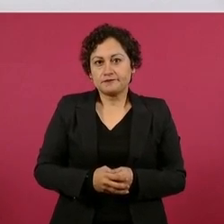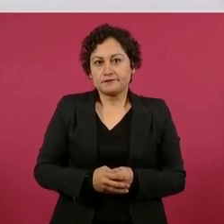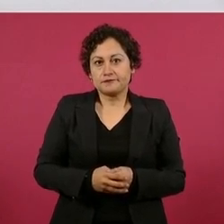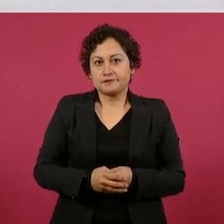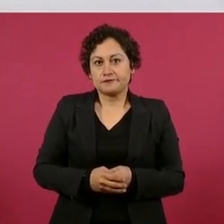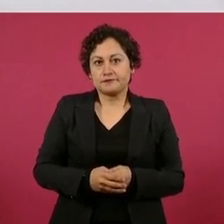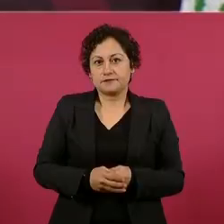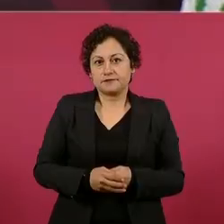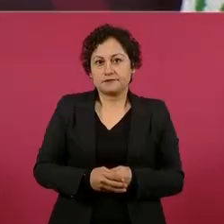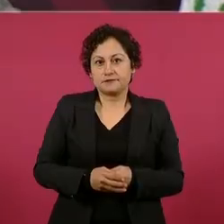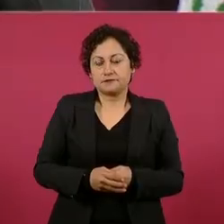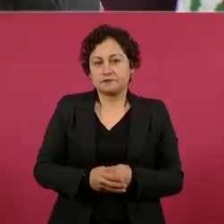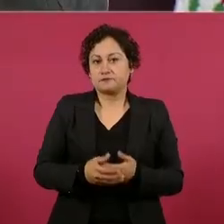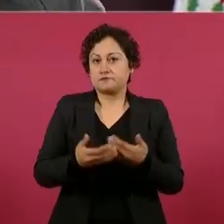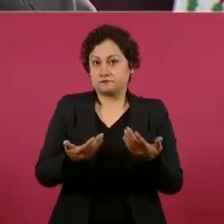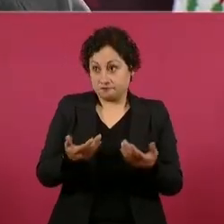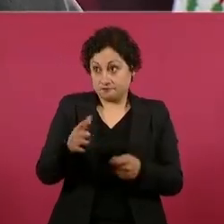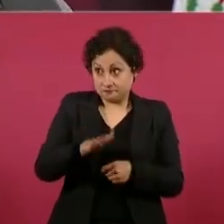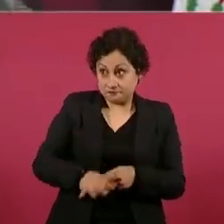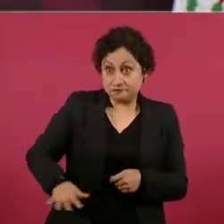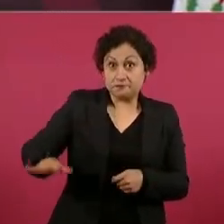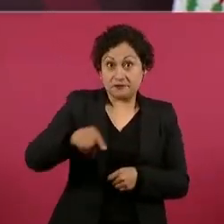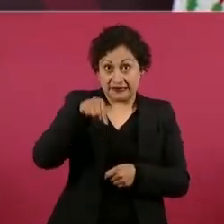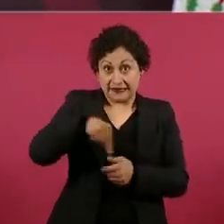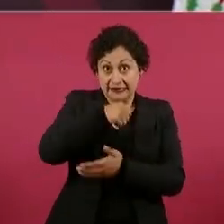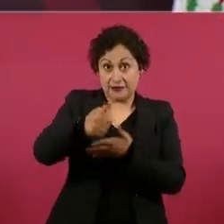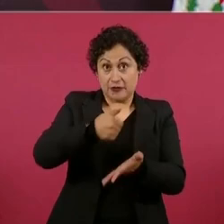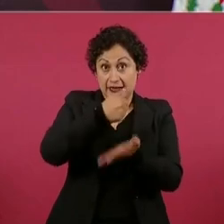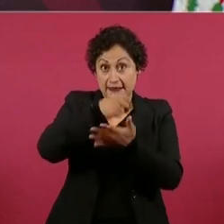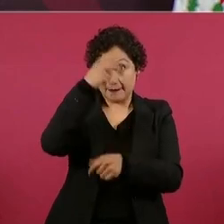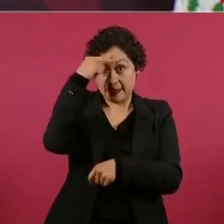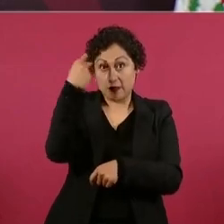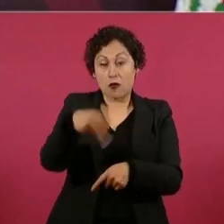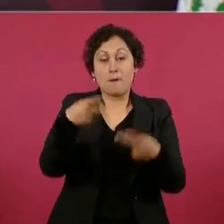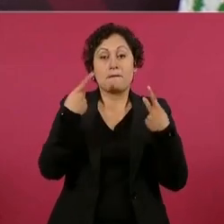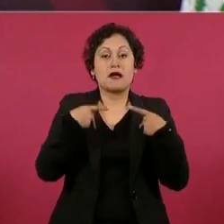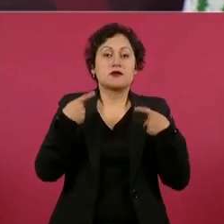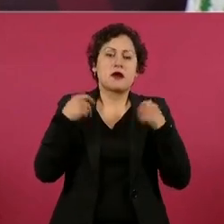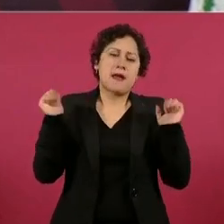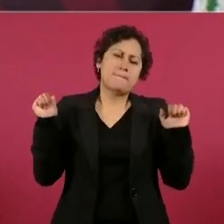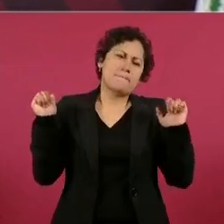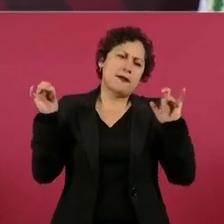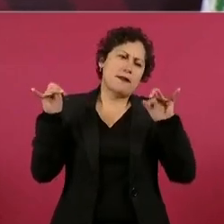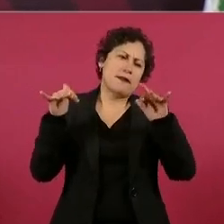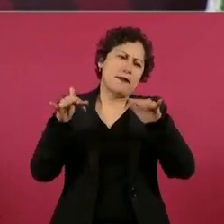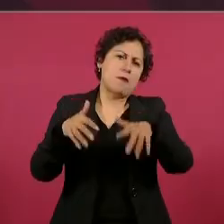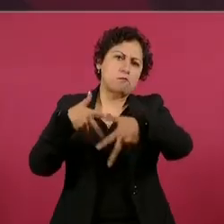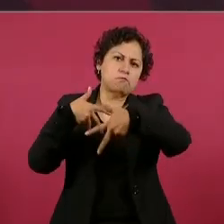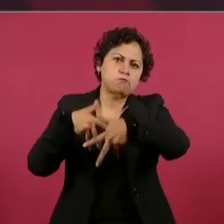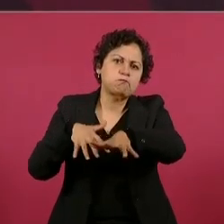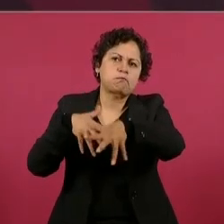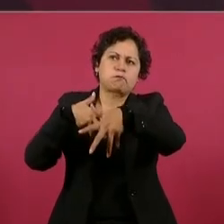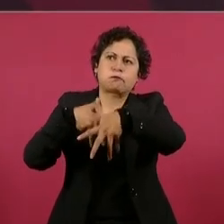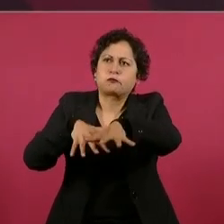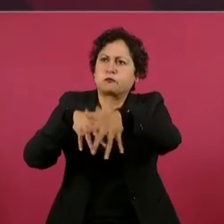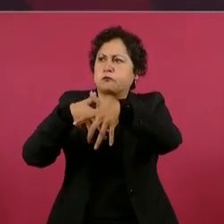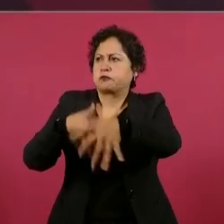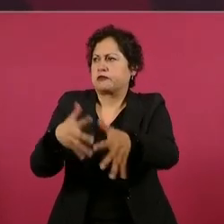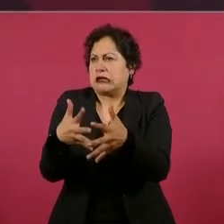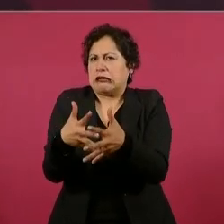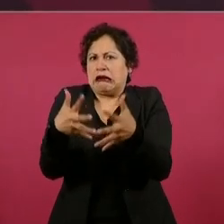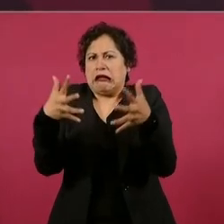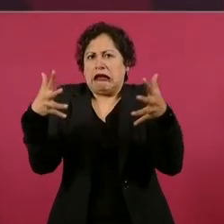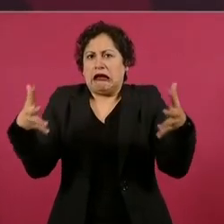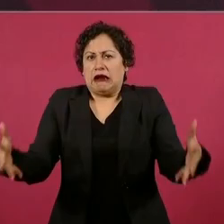Y hubo unas movilizaciones enormes. Por eso yo